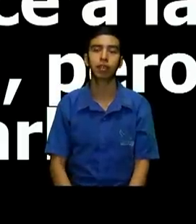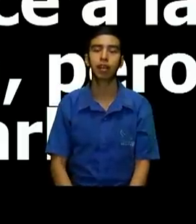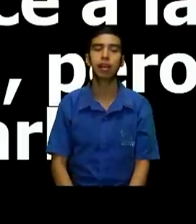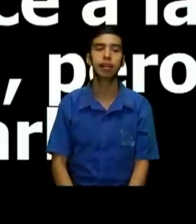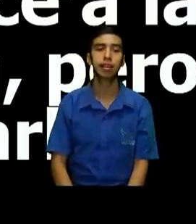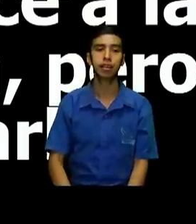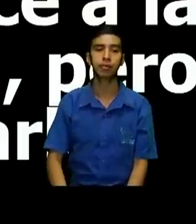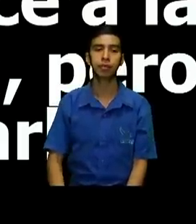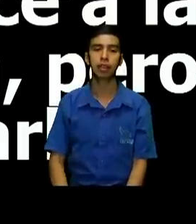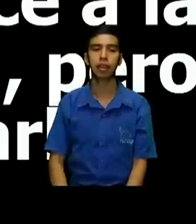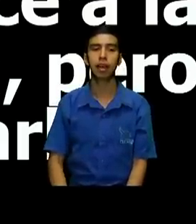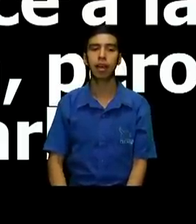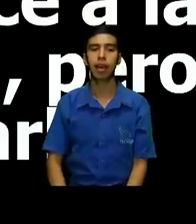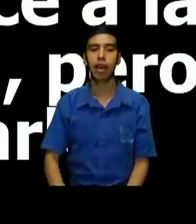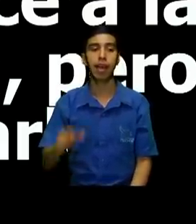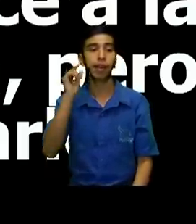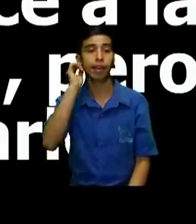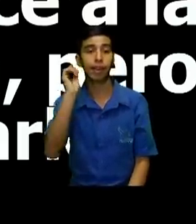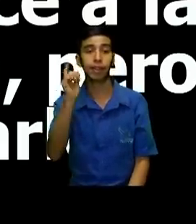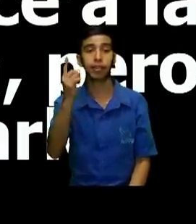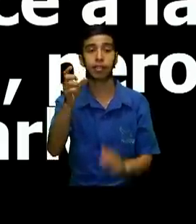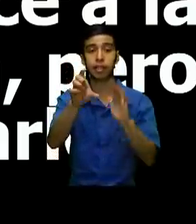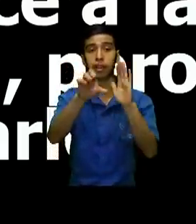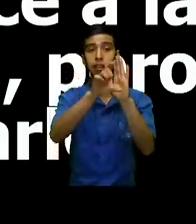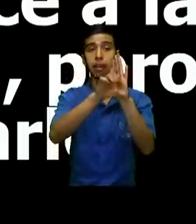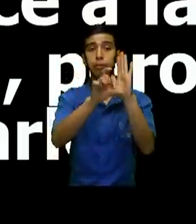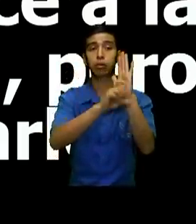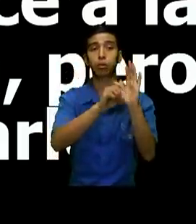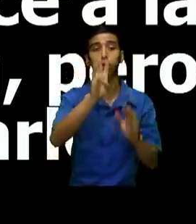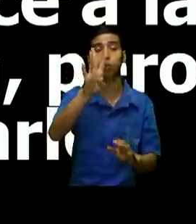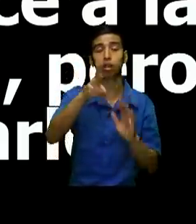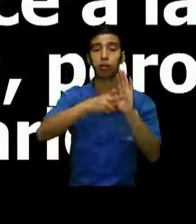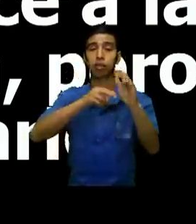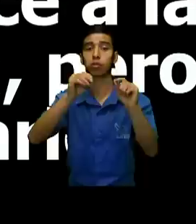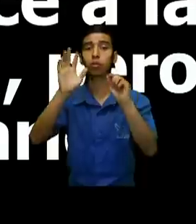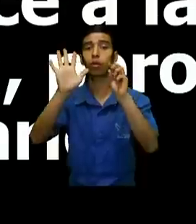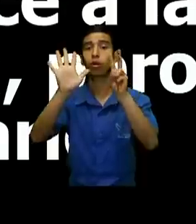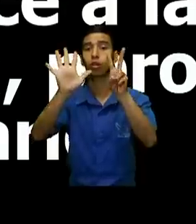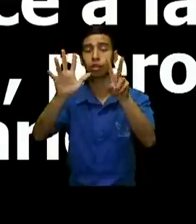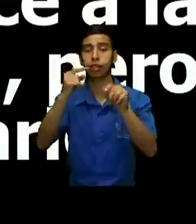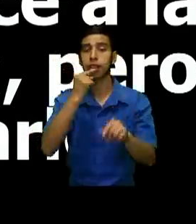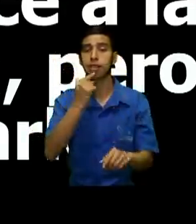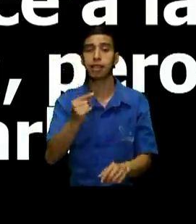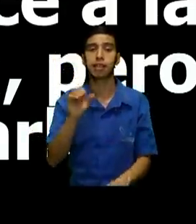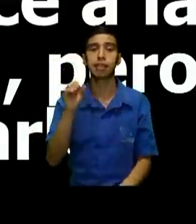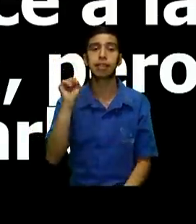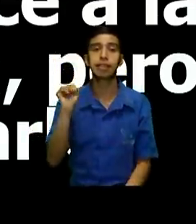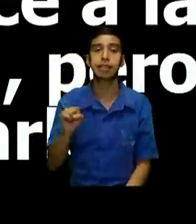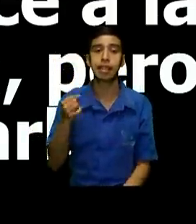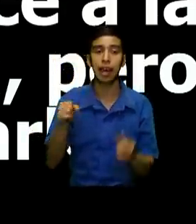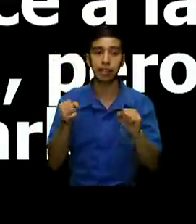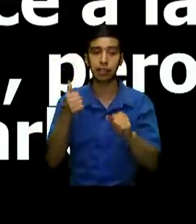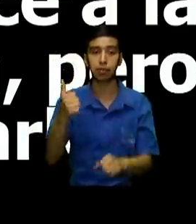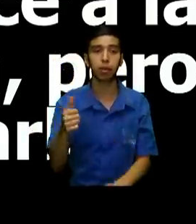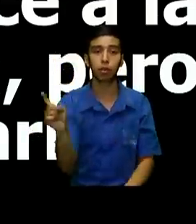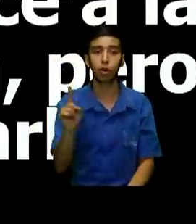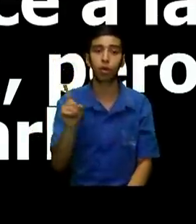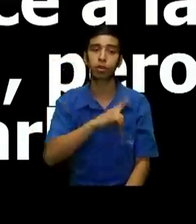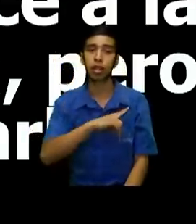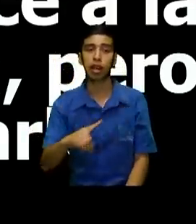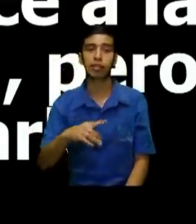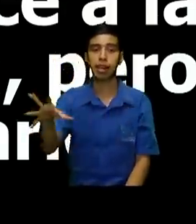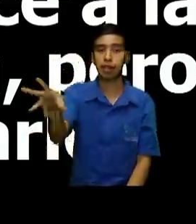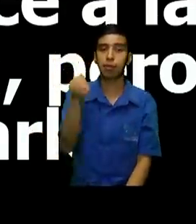Si haces bien, no serás aceptado. Y si no haces bien, el